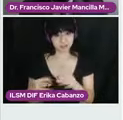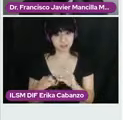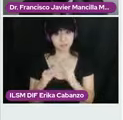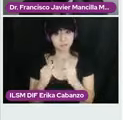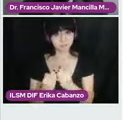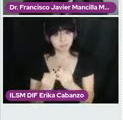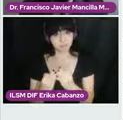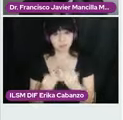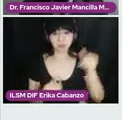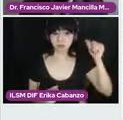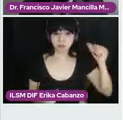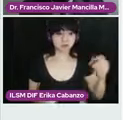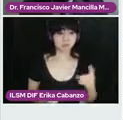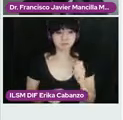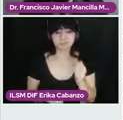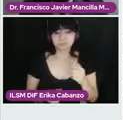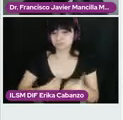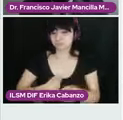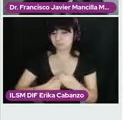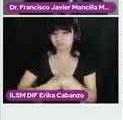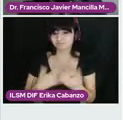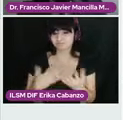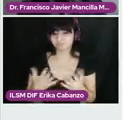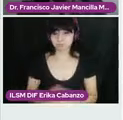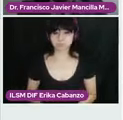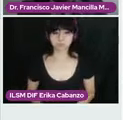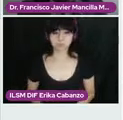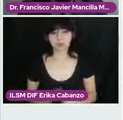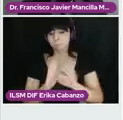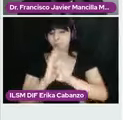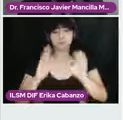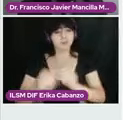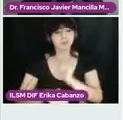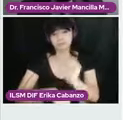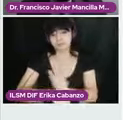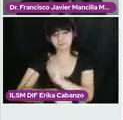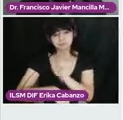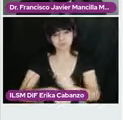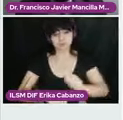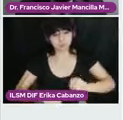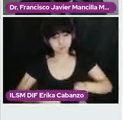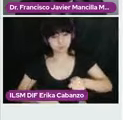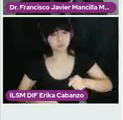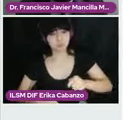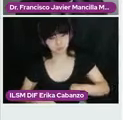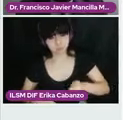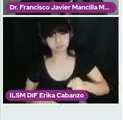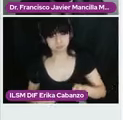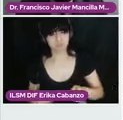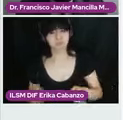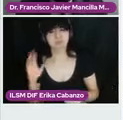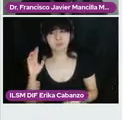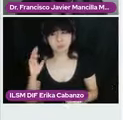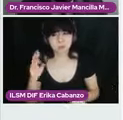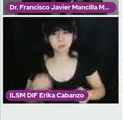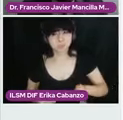estoy dañado, como cuando tenemos nuestro carro y lo queremos encender y que la máquina empieza a hacer un ruidito. Lo mismo con el